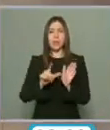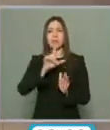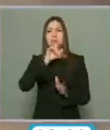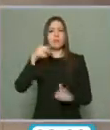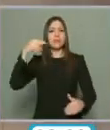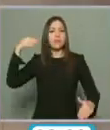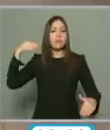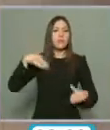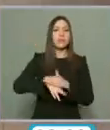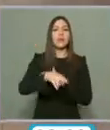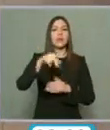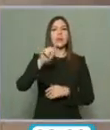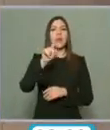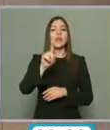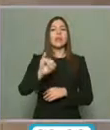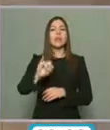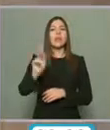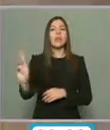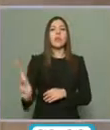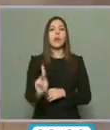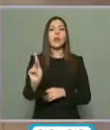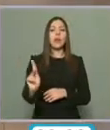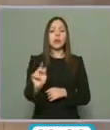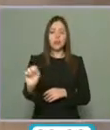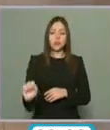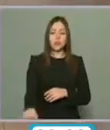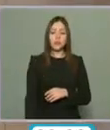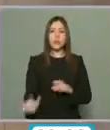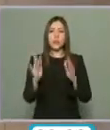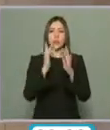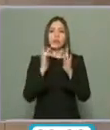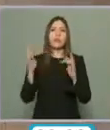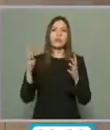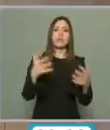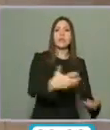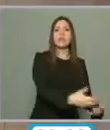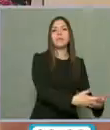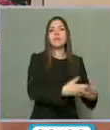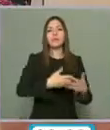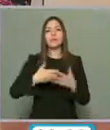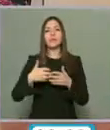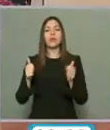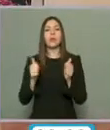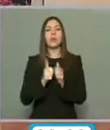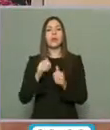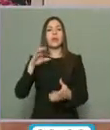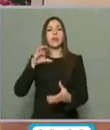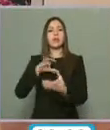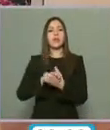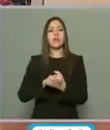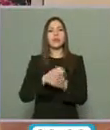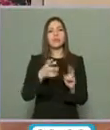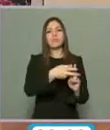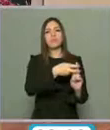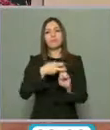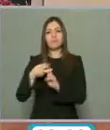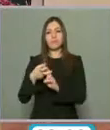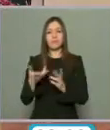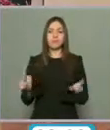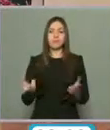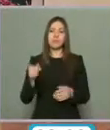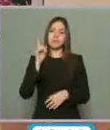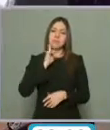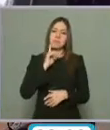los nazis a ese pueblito del sur de Francia y se la llevan a ella con su marido.